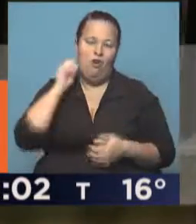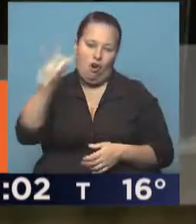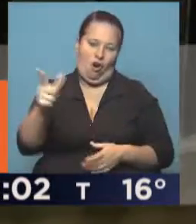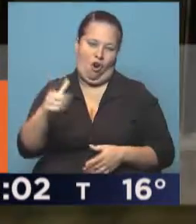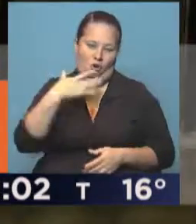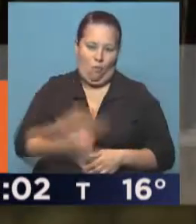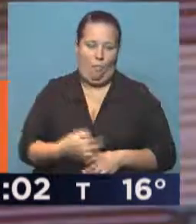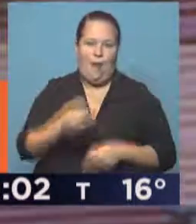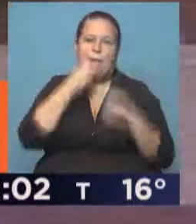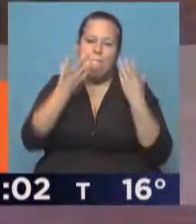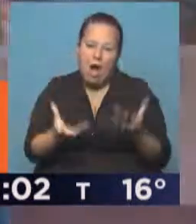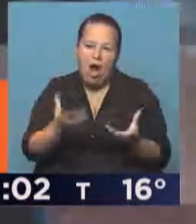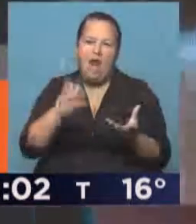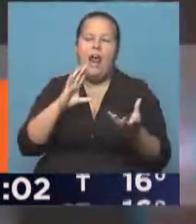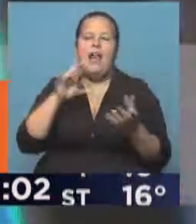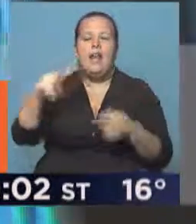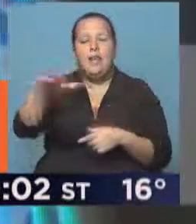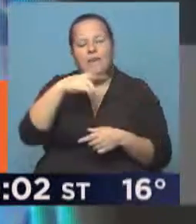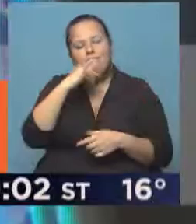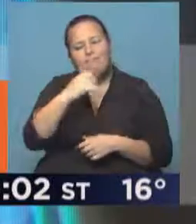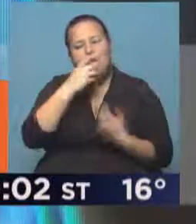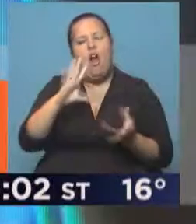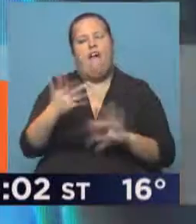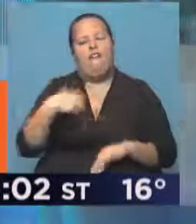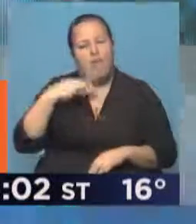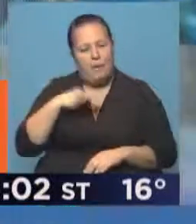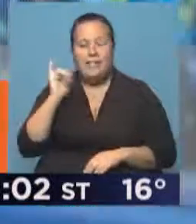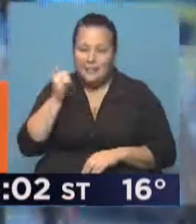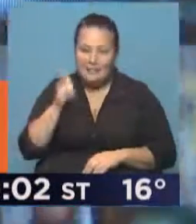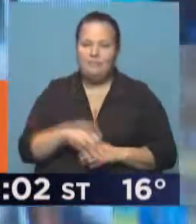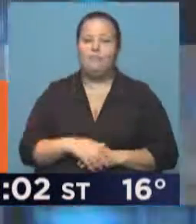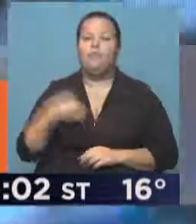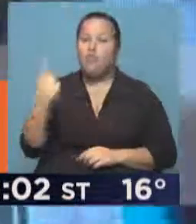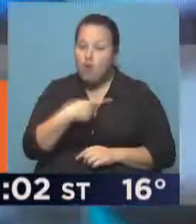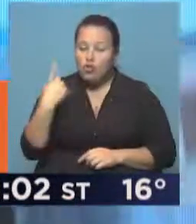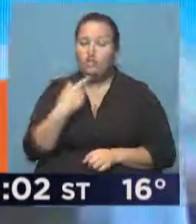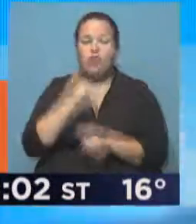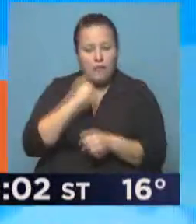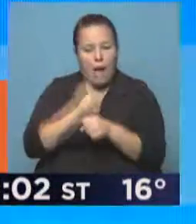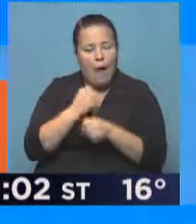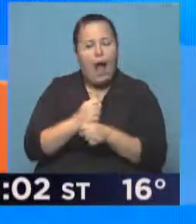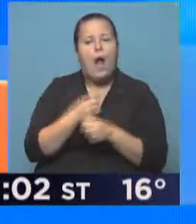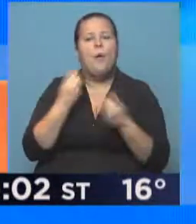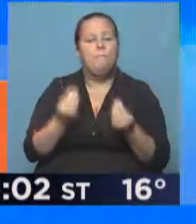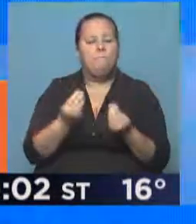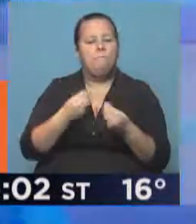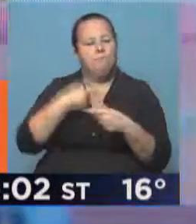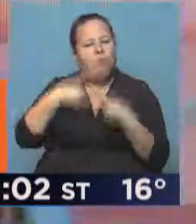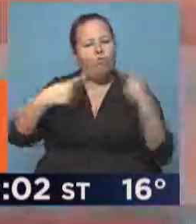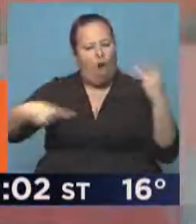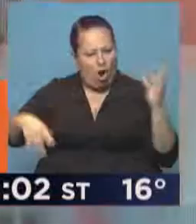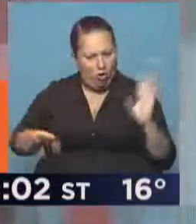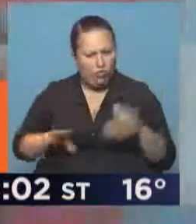para mejorar en definitiva amar y no a la calidad de vida si nosotros estamos trabajando en un sentido amplio